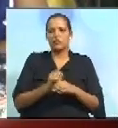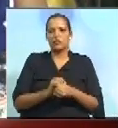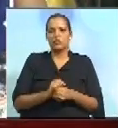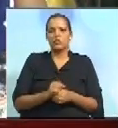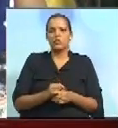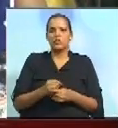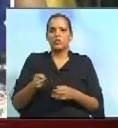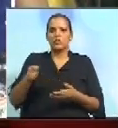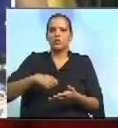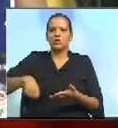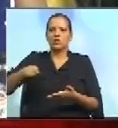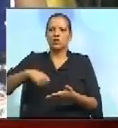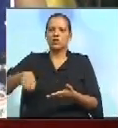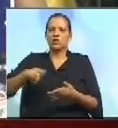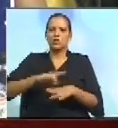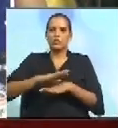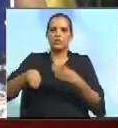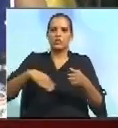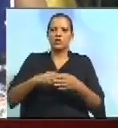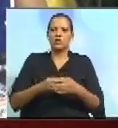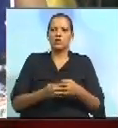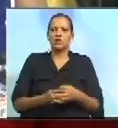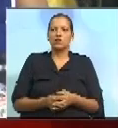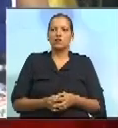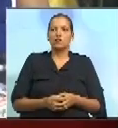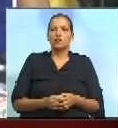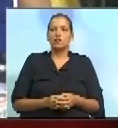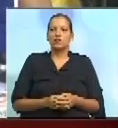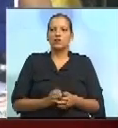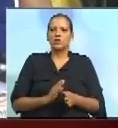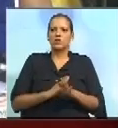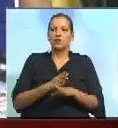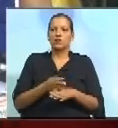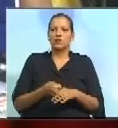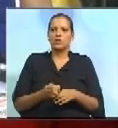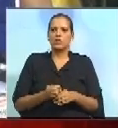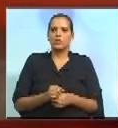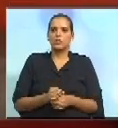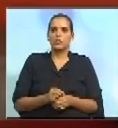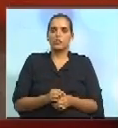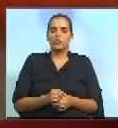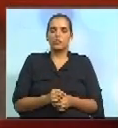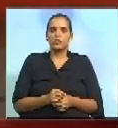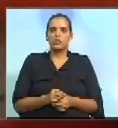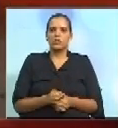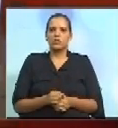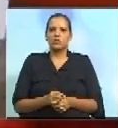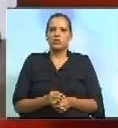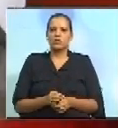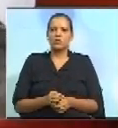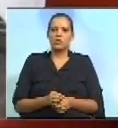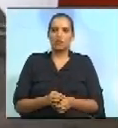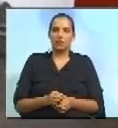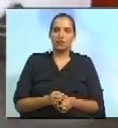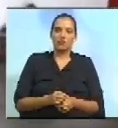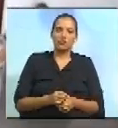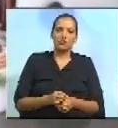Hacen la mezcla de todos los ingredientes, se llenan las tripas y luego se ponen a cocinar ahí.